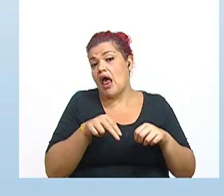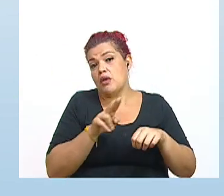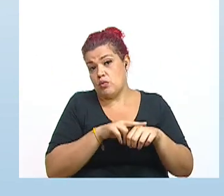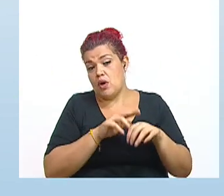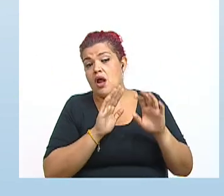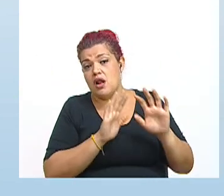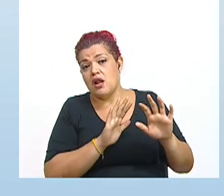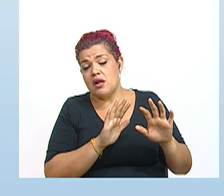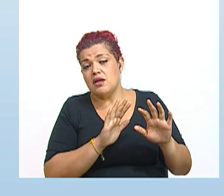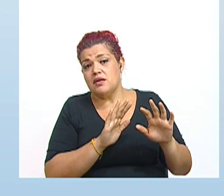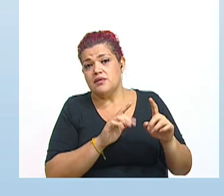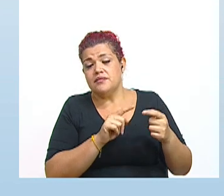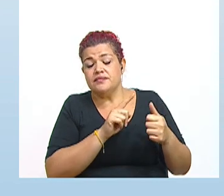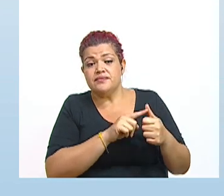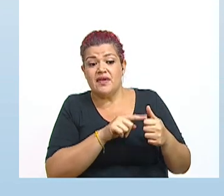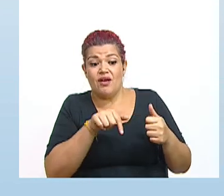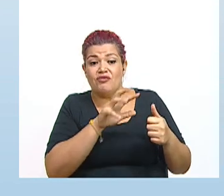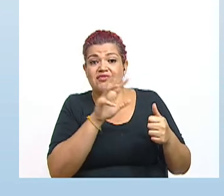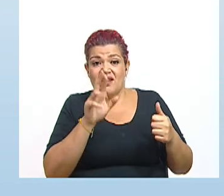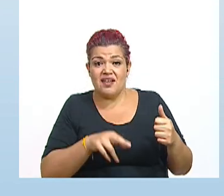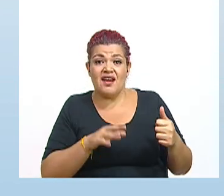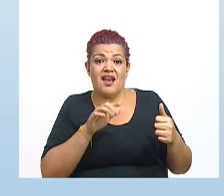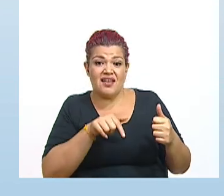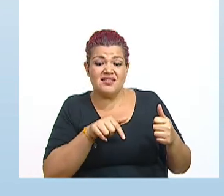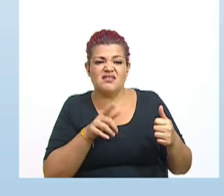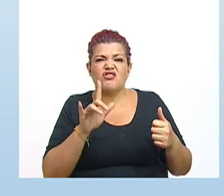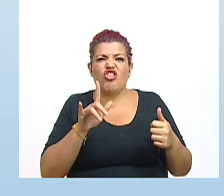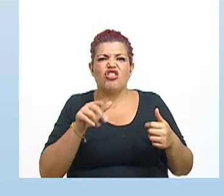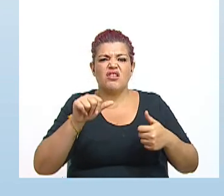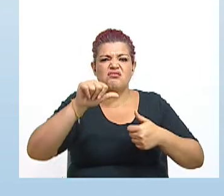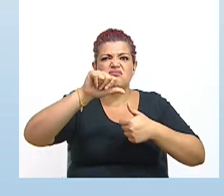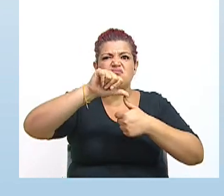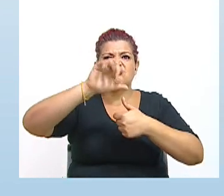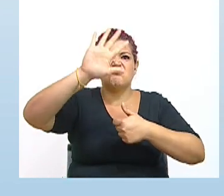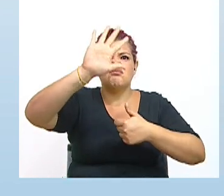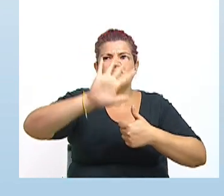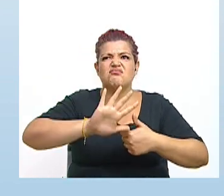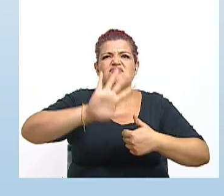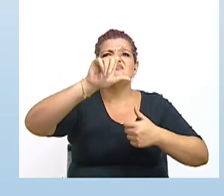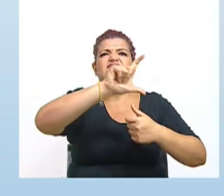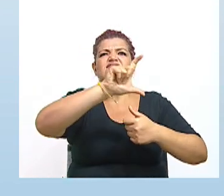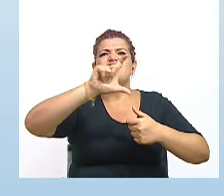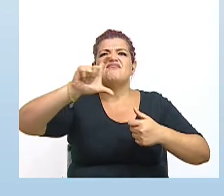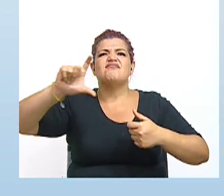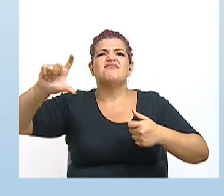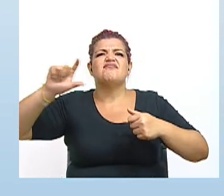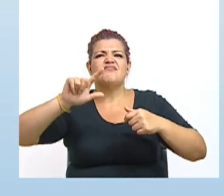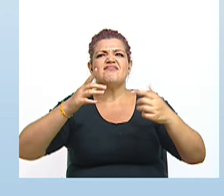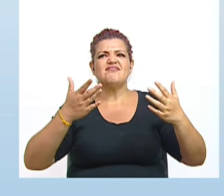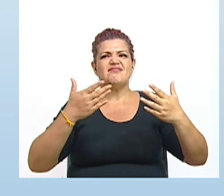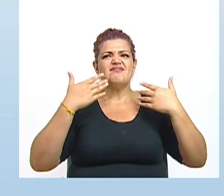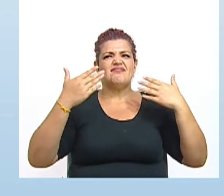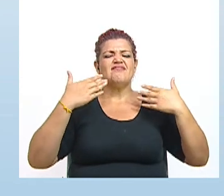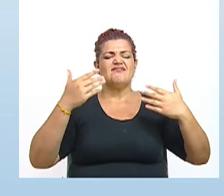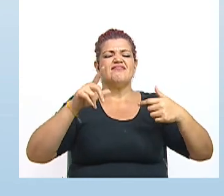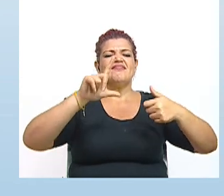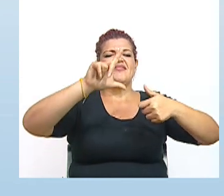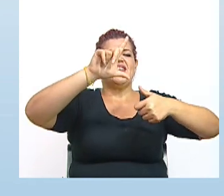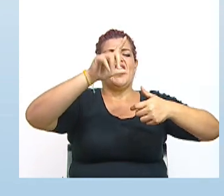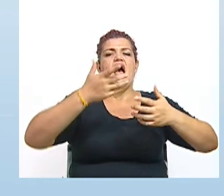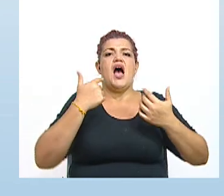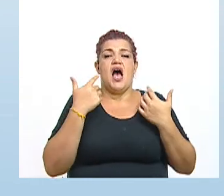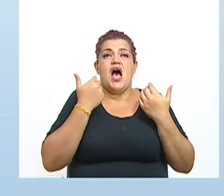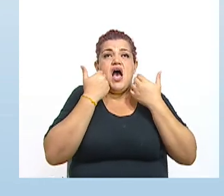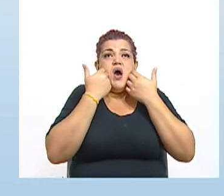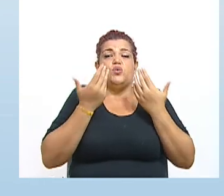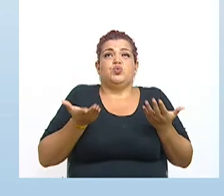es que efectivamente nuestro país se ubica en la zona intertropical, una zona que sabemos que registra altas